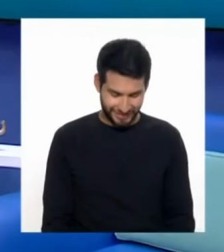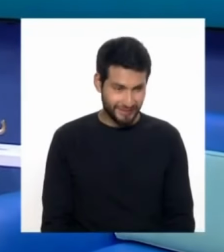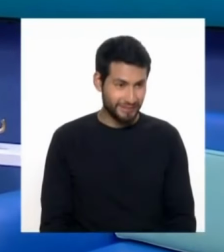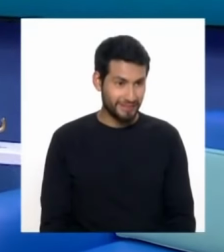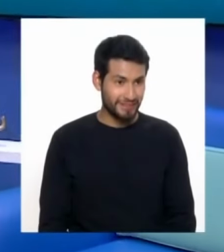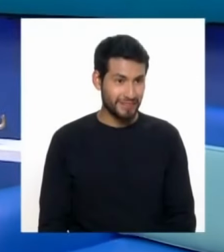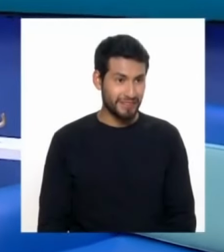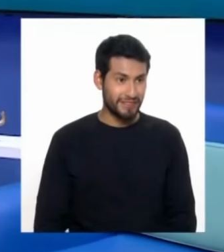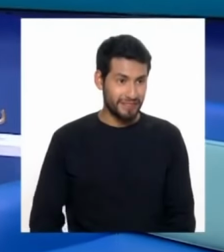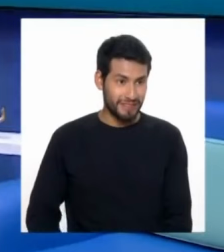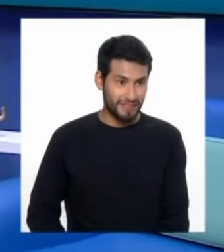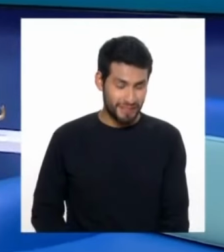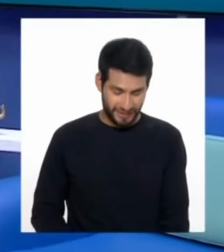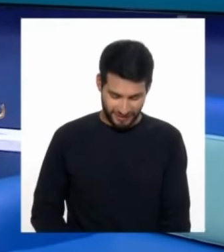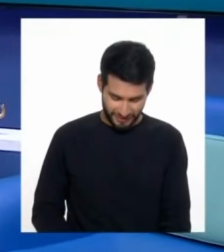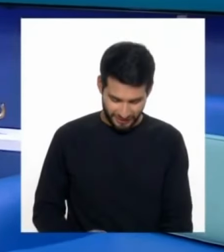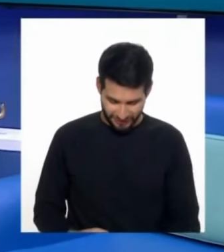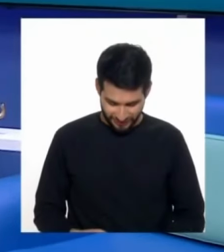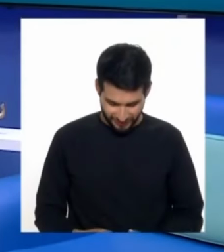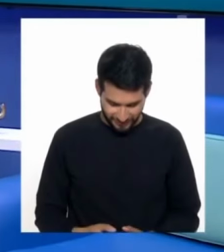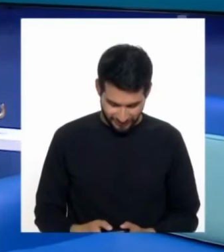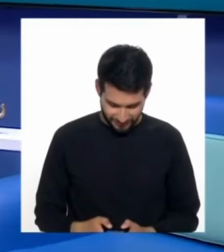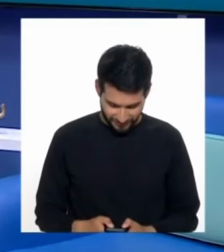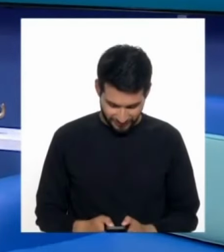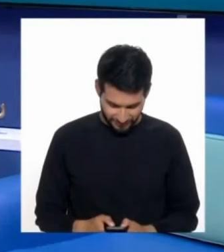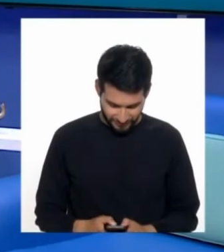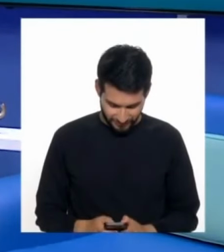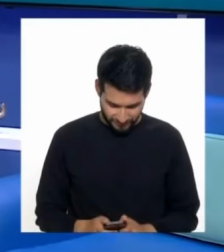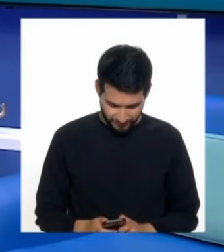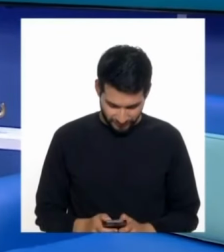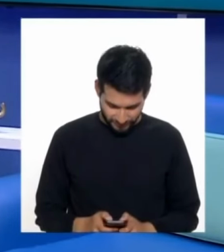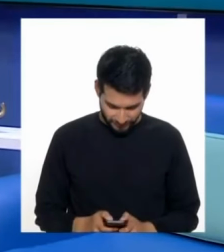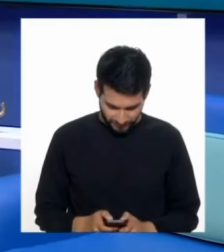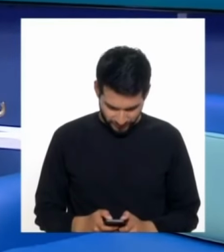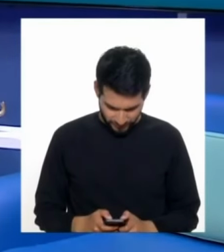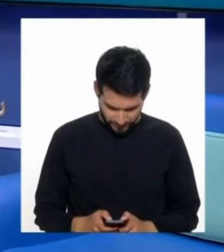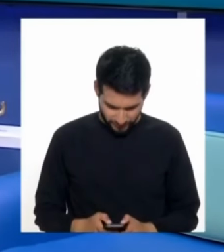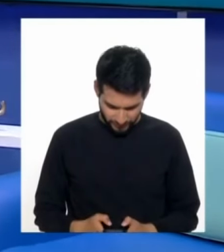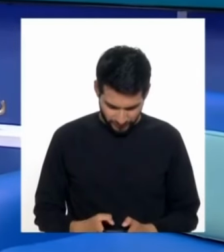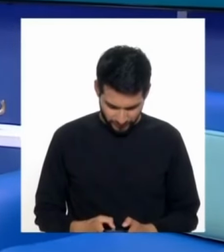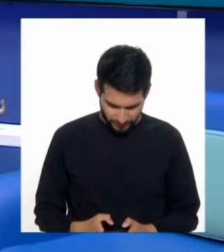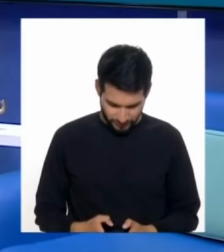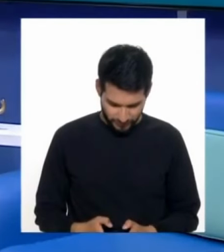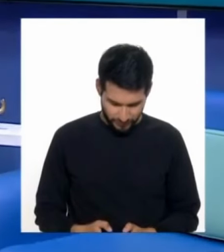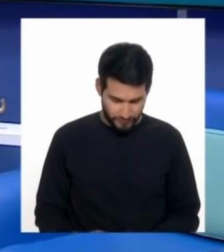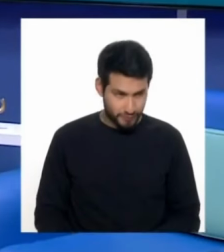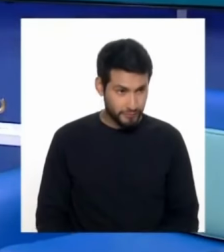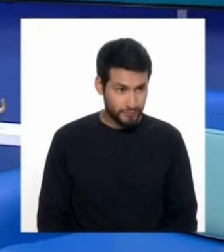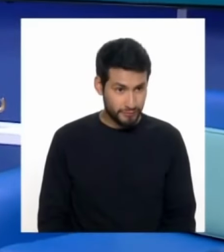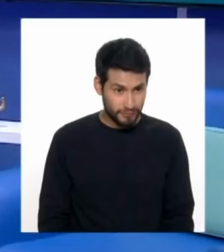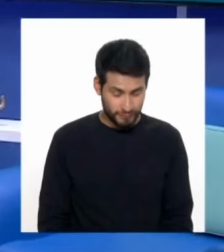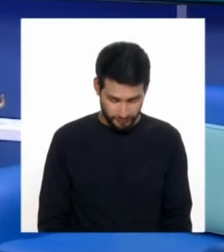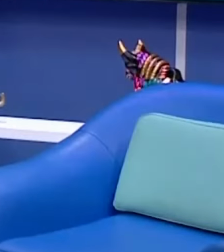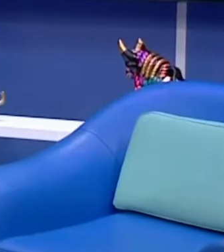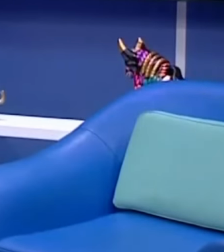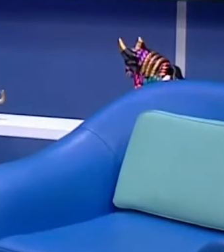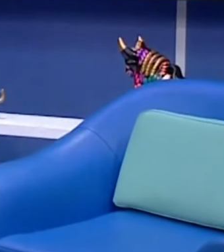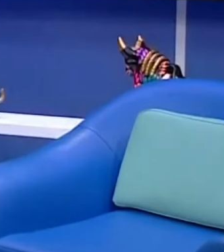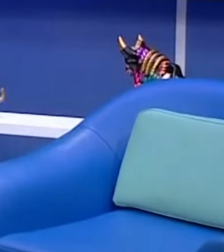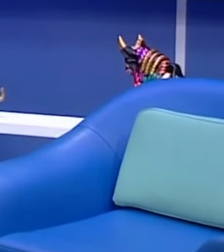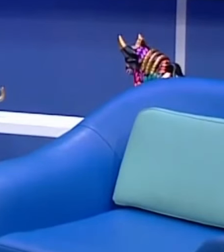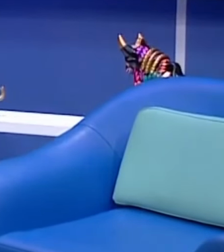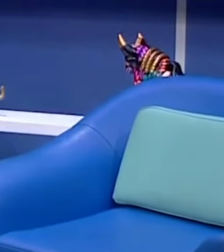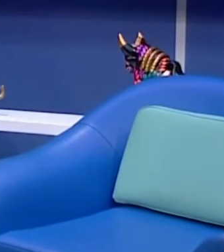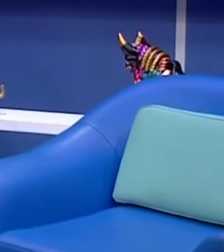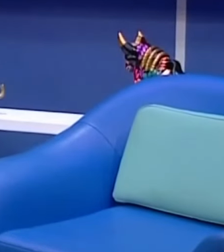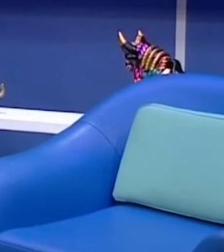ritmo de cajón empezamos este día porque hoy lo celebramos en el programa. Tenemos un super programa para ti. ¿Qué te parece si arrancamos de una vez? Por supuesto,